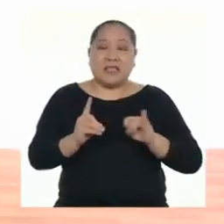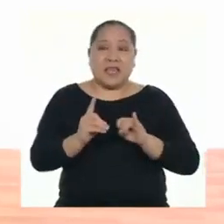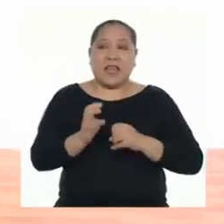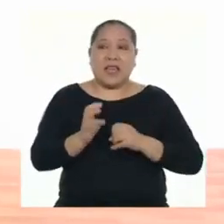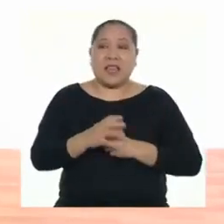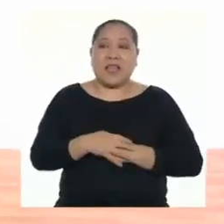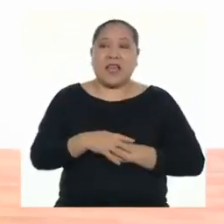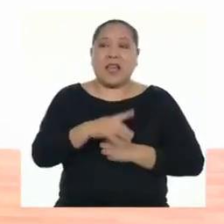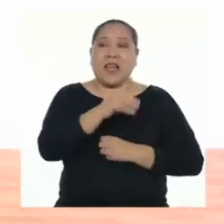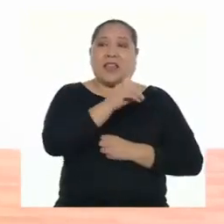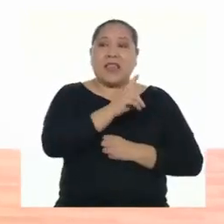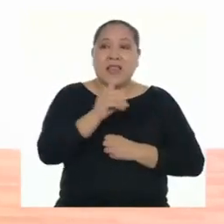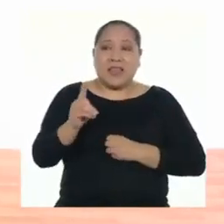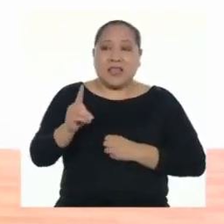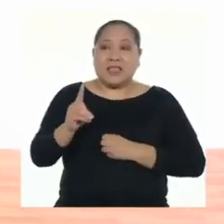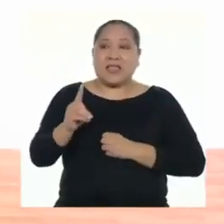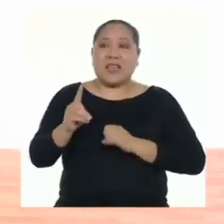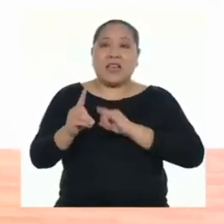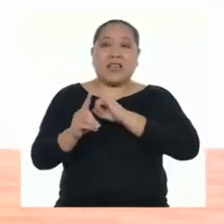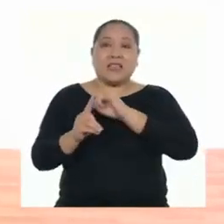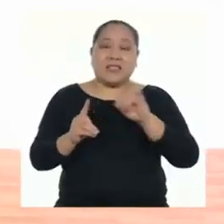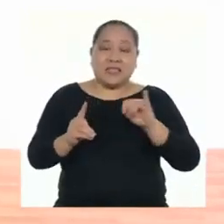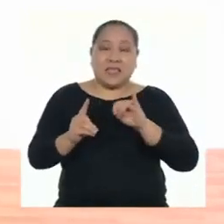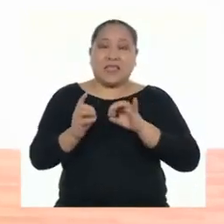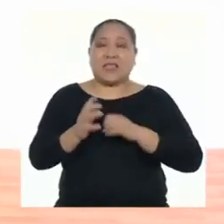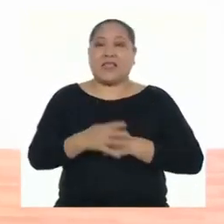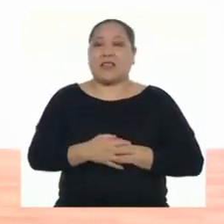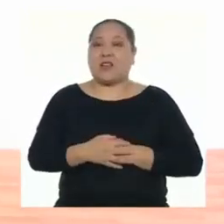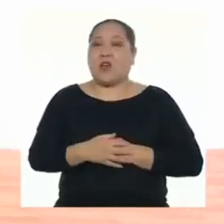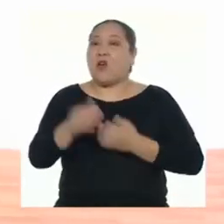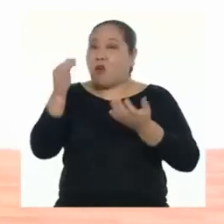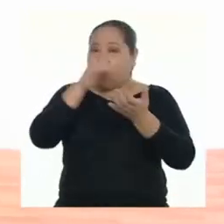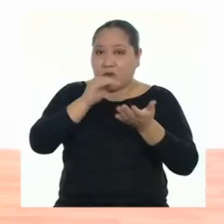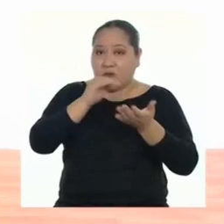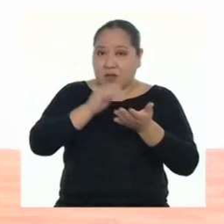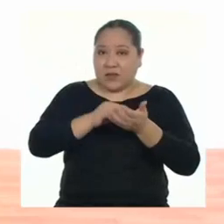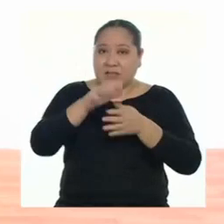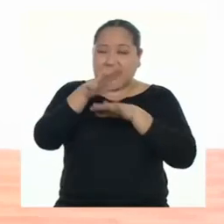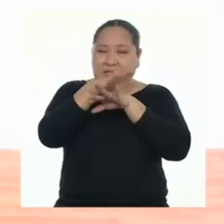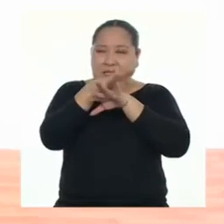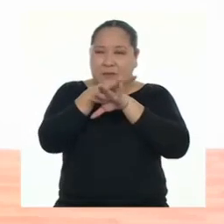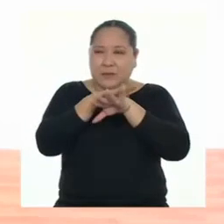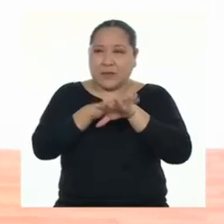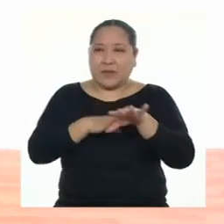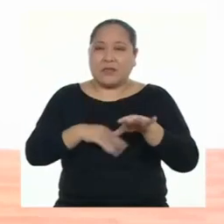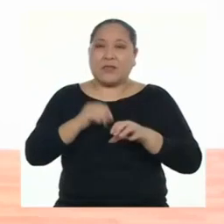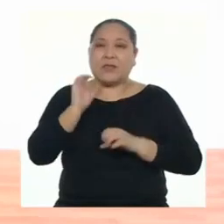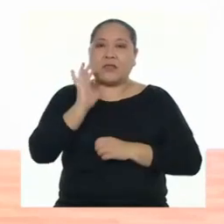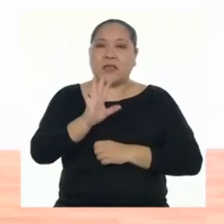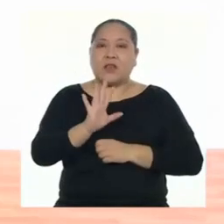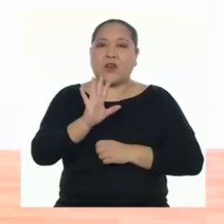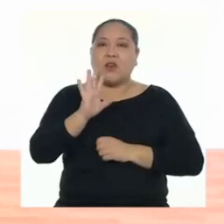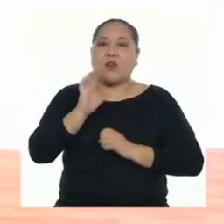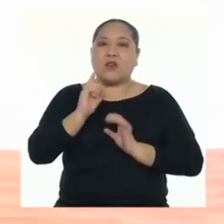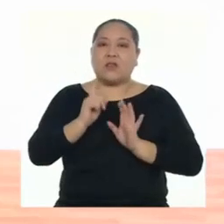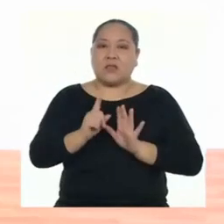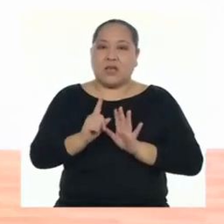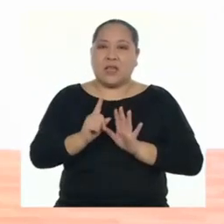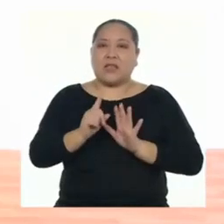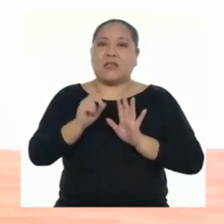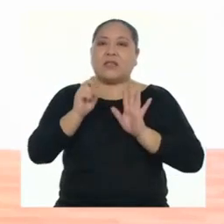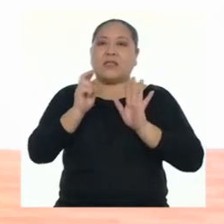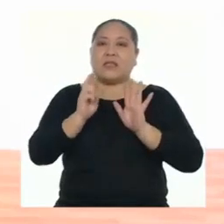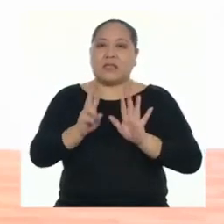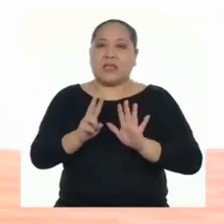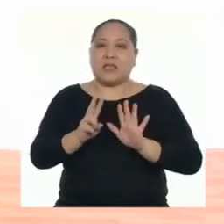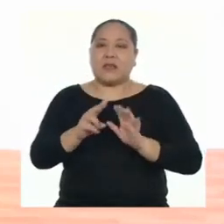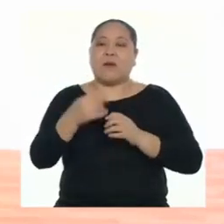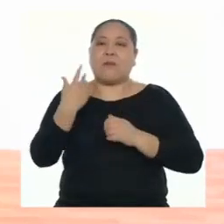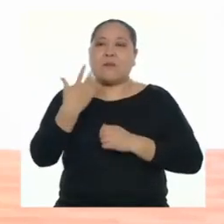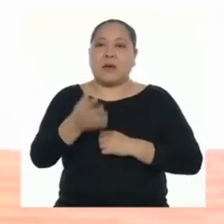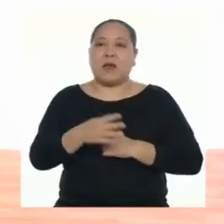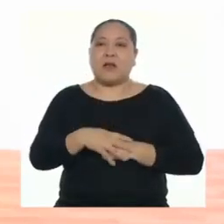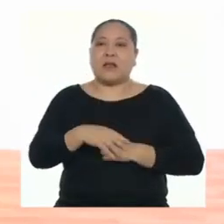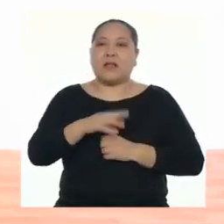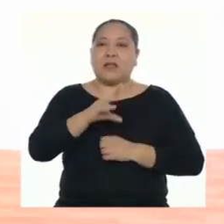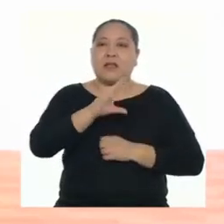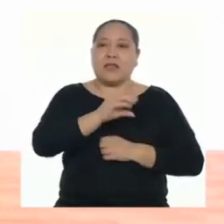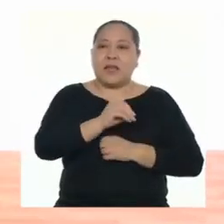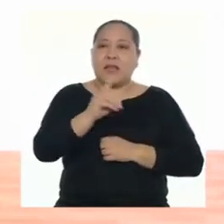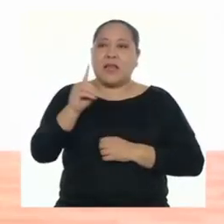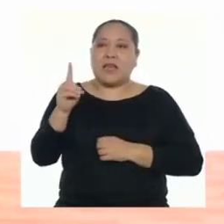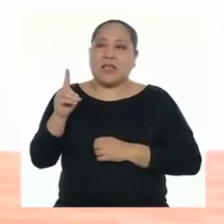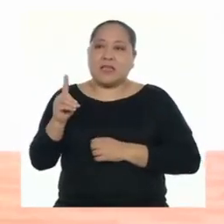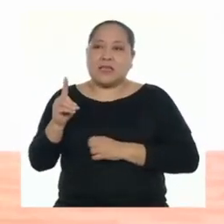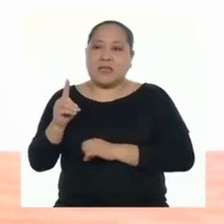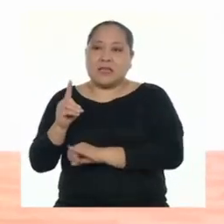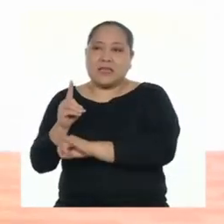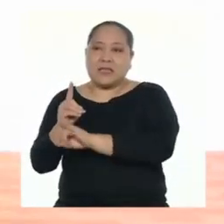izquierda, derecha, izquierda. Una vez más, despacio. 5, 6, 7, va. Y